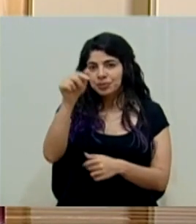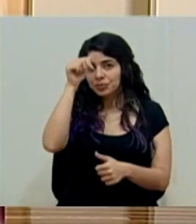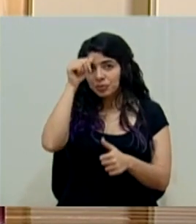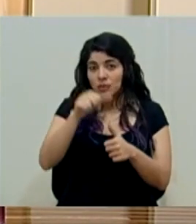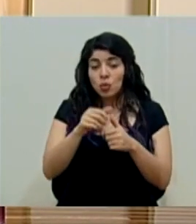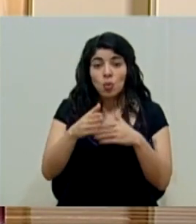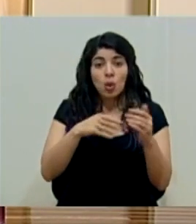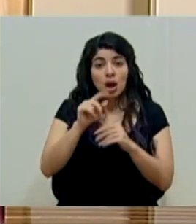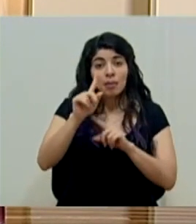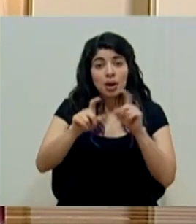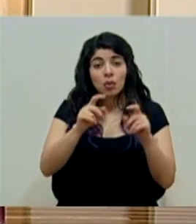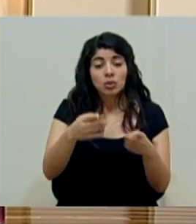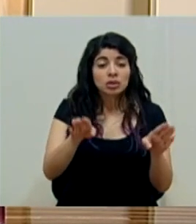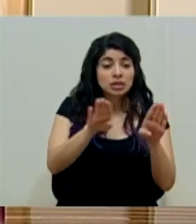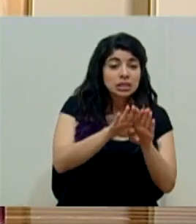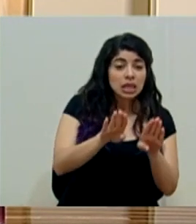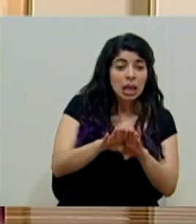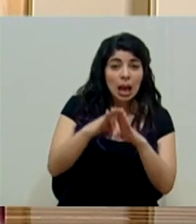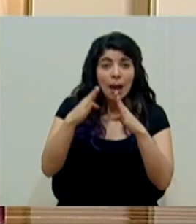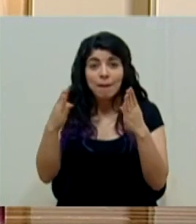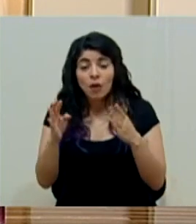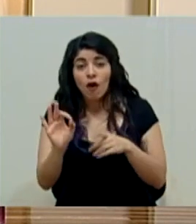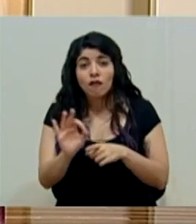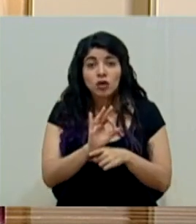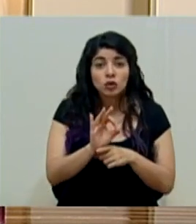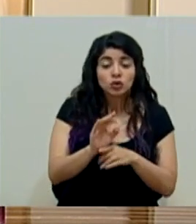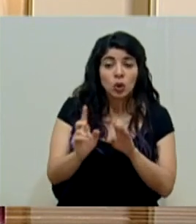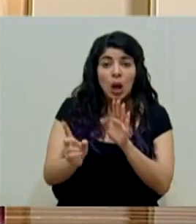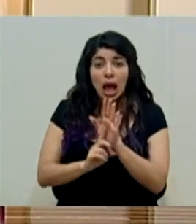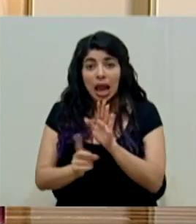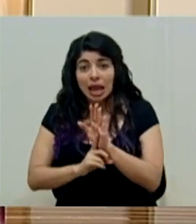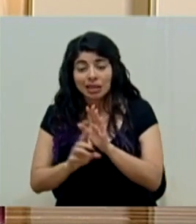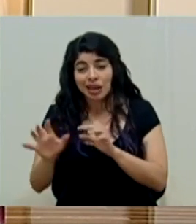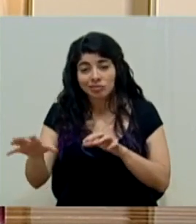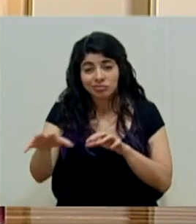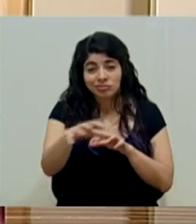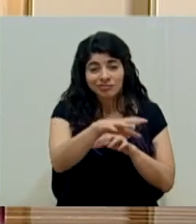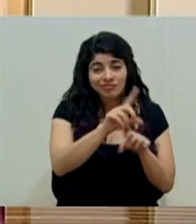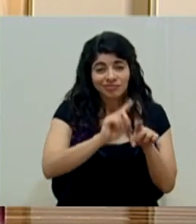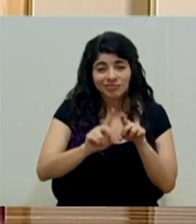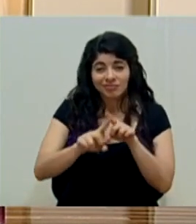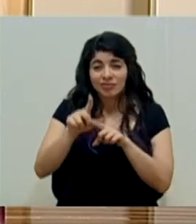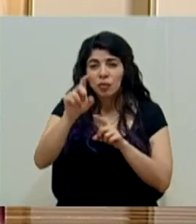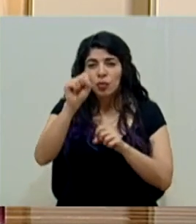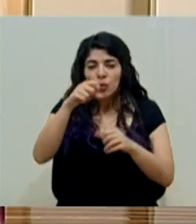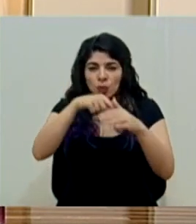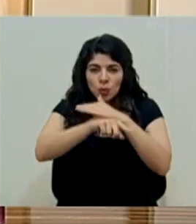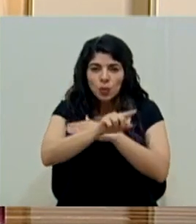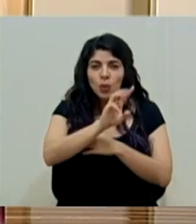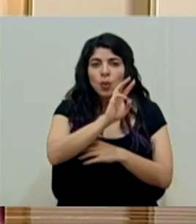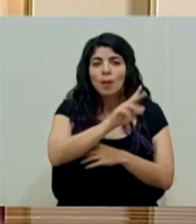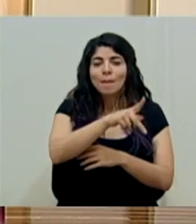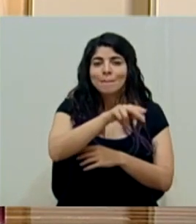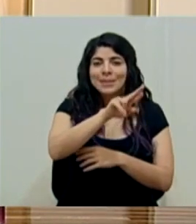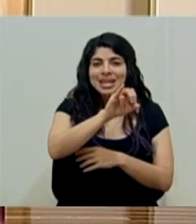para consultar las medidas de cierre, apertura, operación y alertas en los distintos cantones puede visitar el sitio